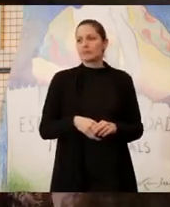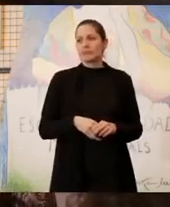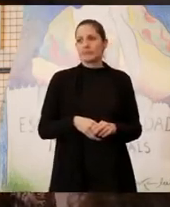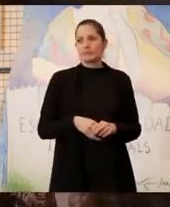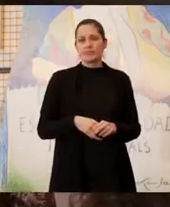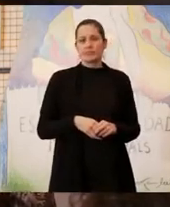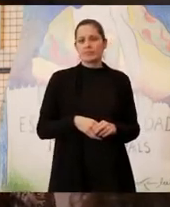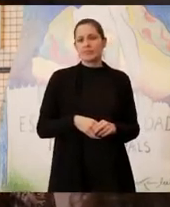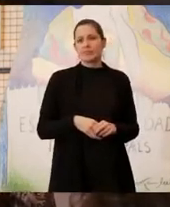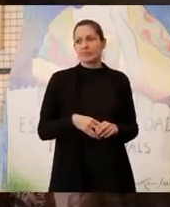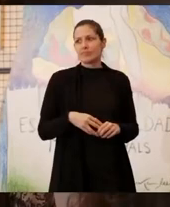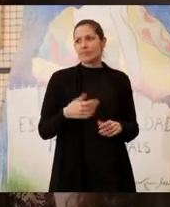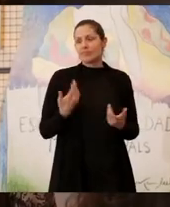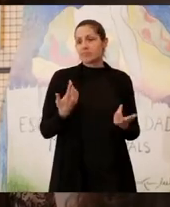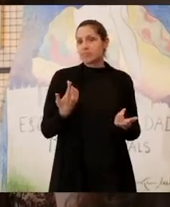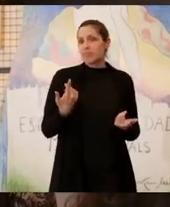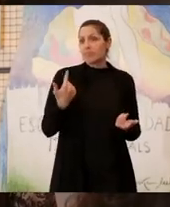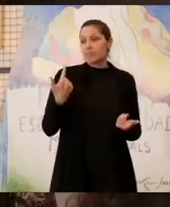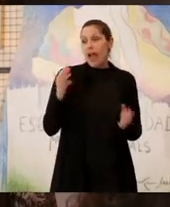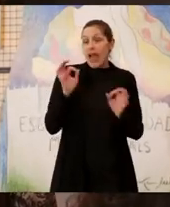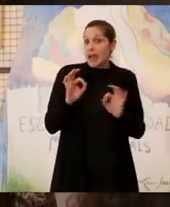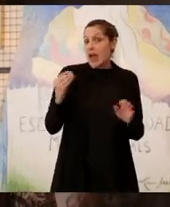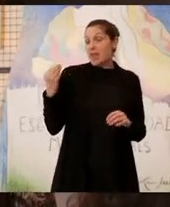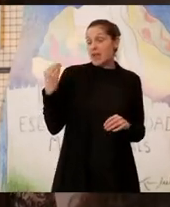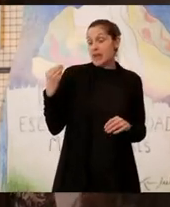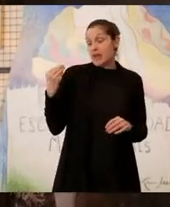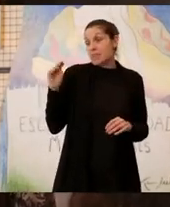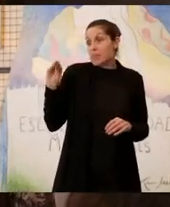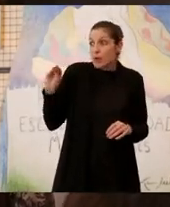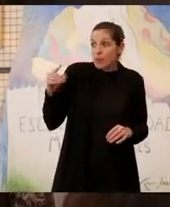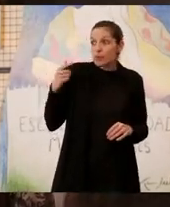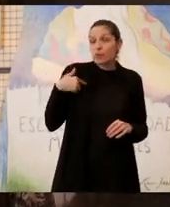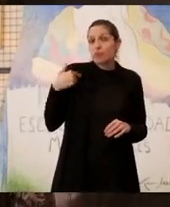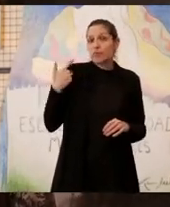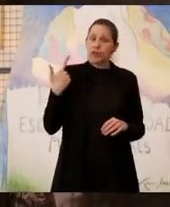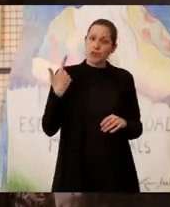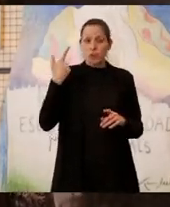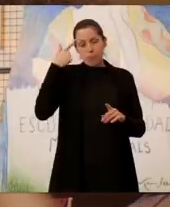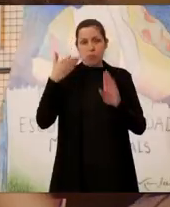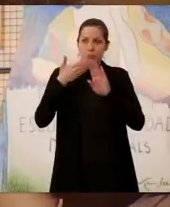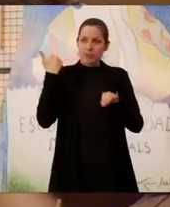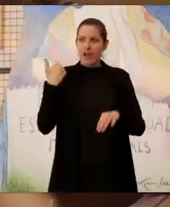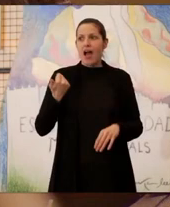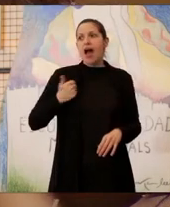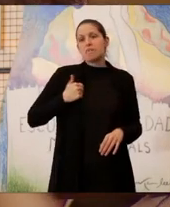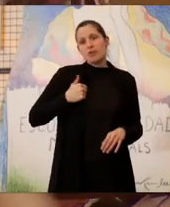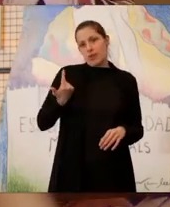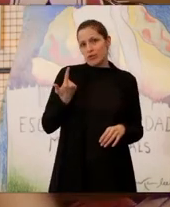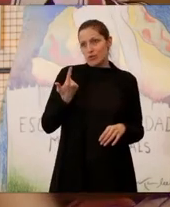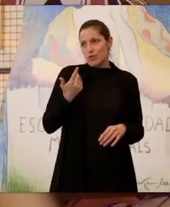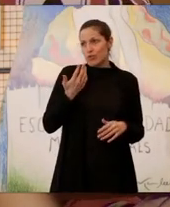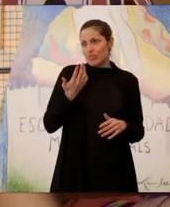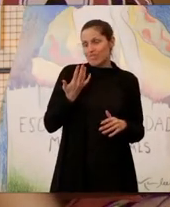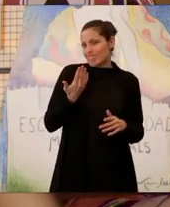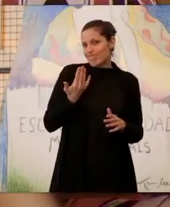no iba a decir nada pero ya que nadie pregunta Y aprovechando que me voy me tengo que ir por desgracia no me puedo quedar